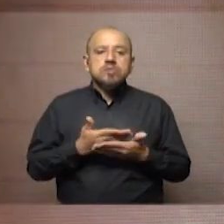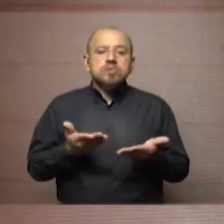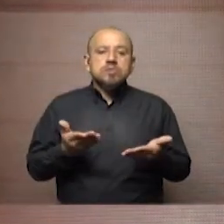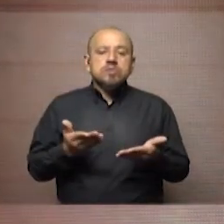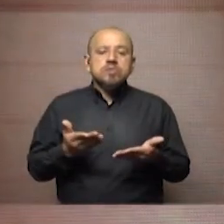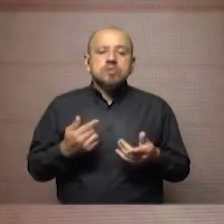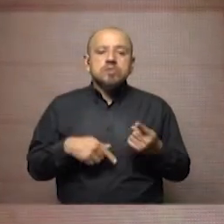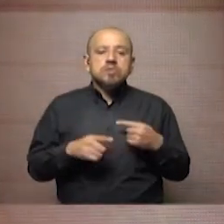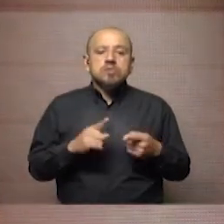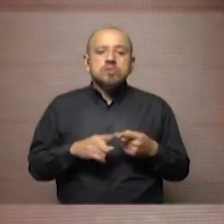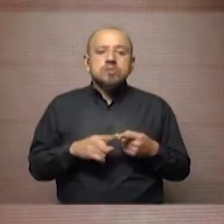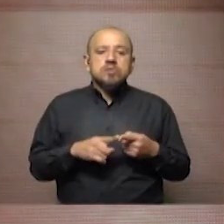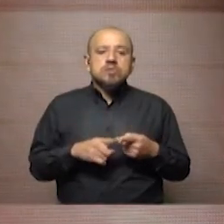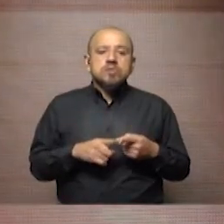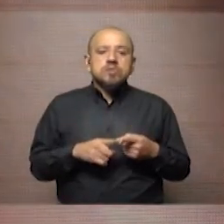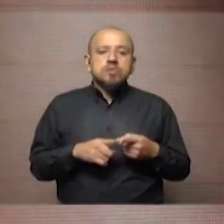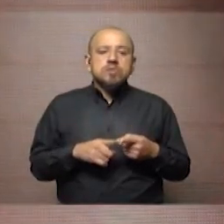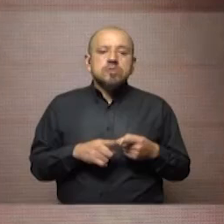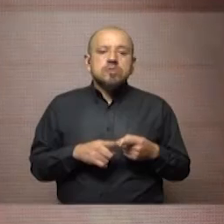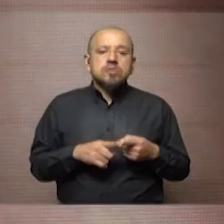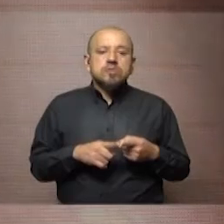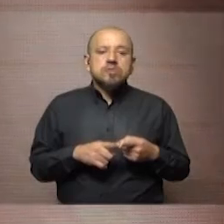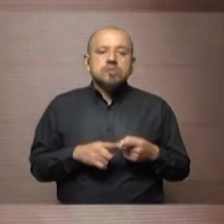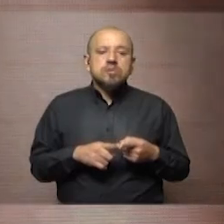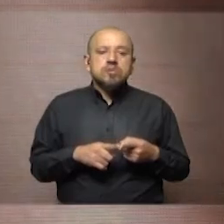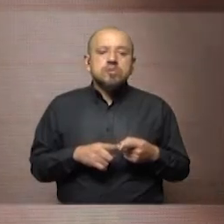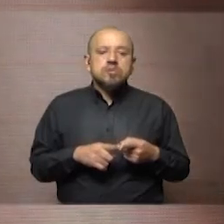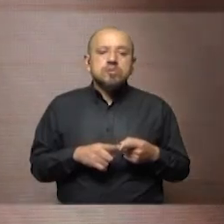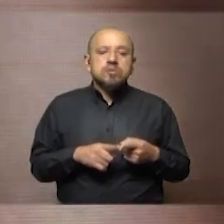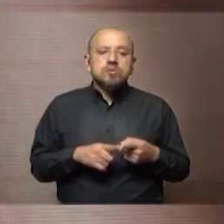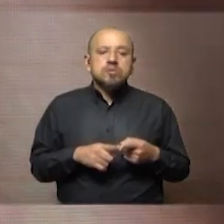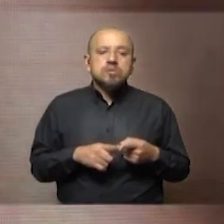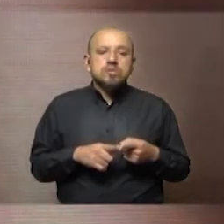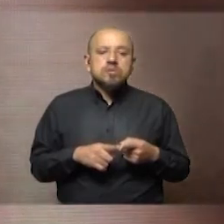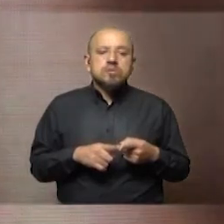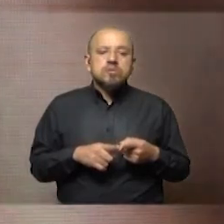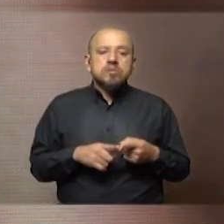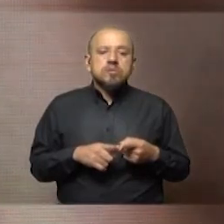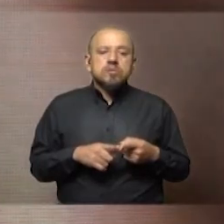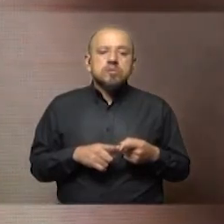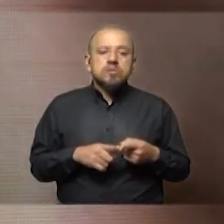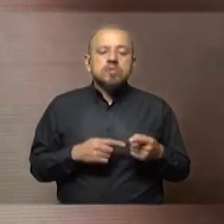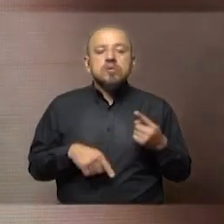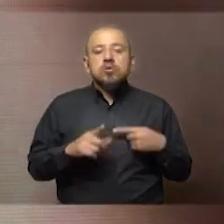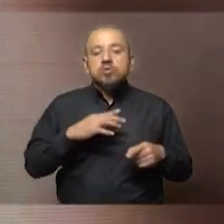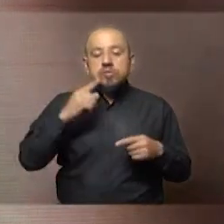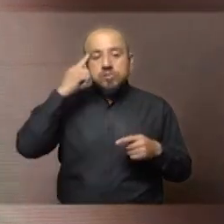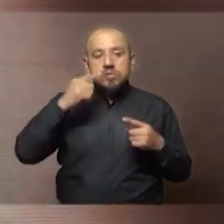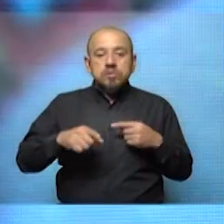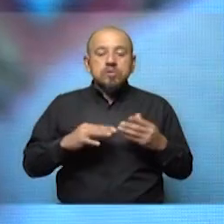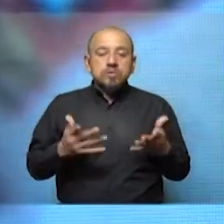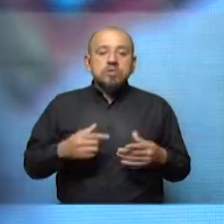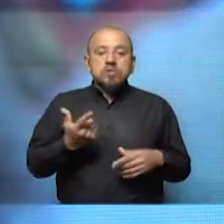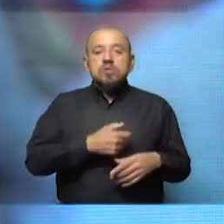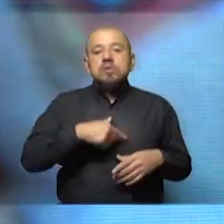tramitar puertas adentro y bueno Y por último así como una clave antropológica y feminista de pensar que si bien en